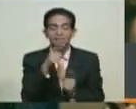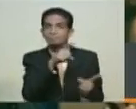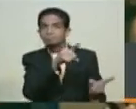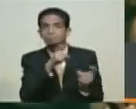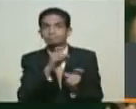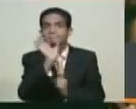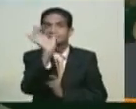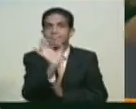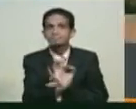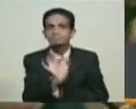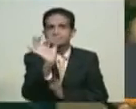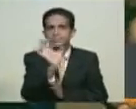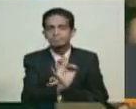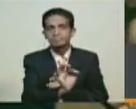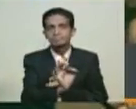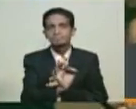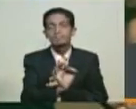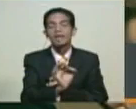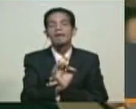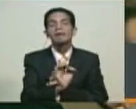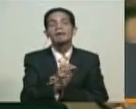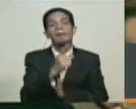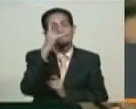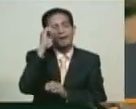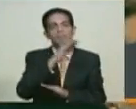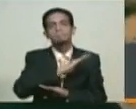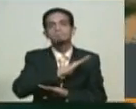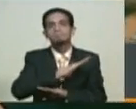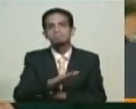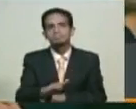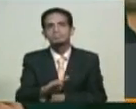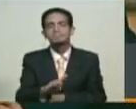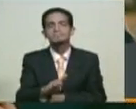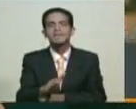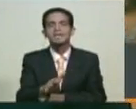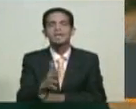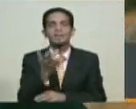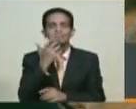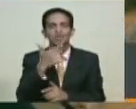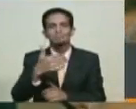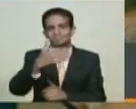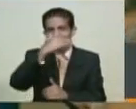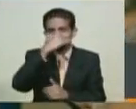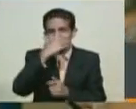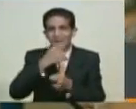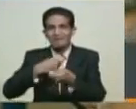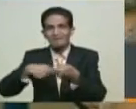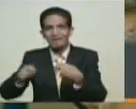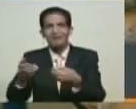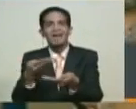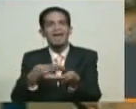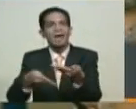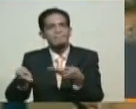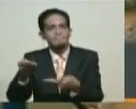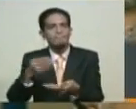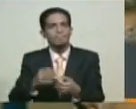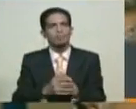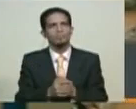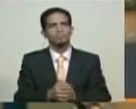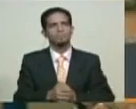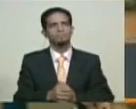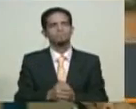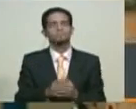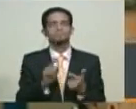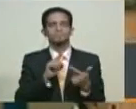mecanismo para combatir esos ilícitos cambiarios que usted condena en esta tarde de hoy. En segundo